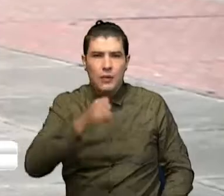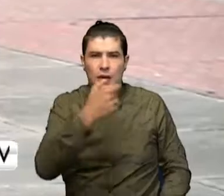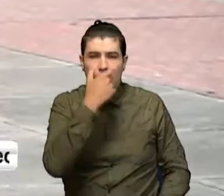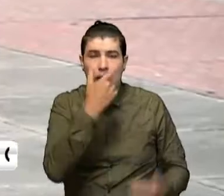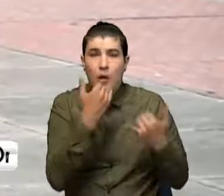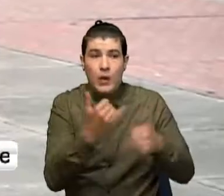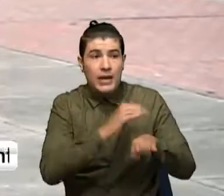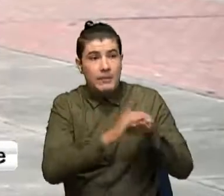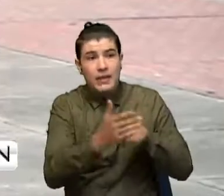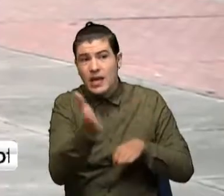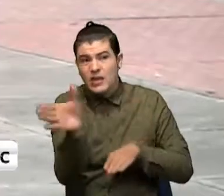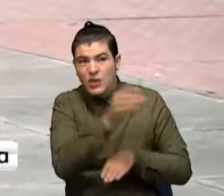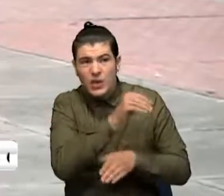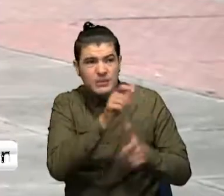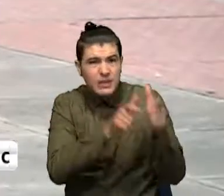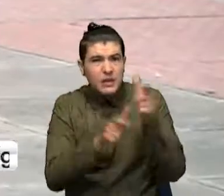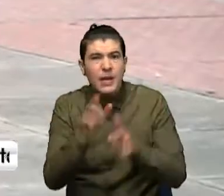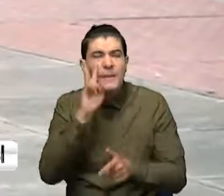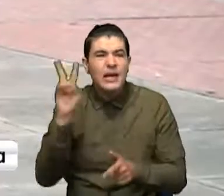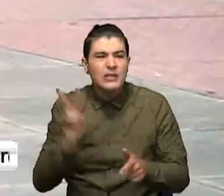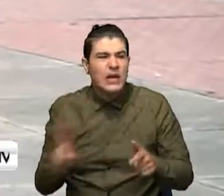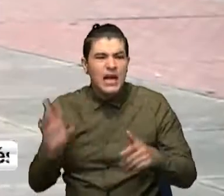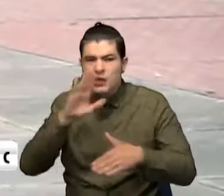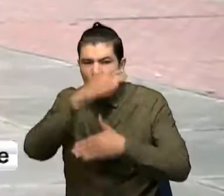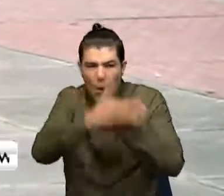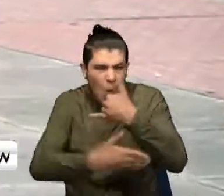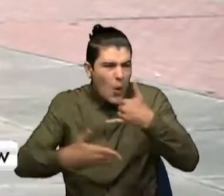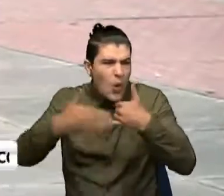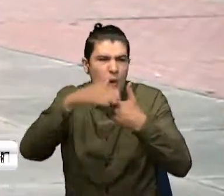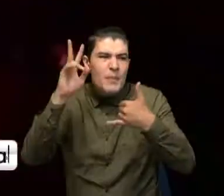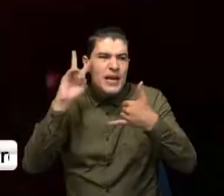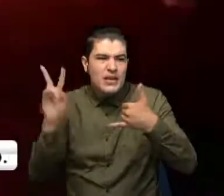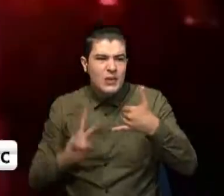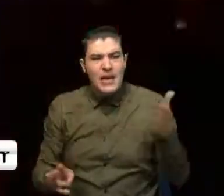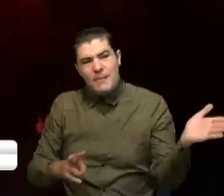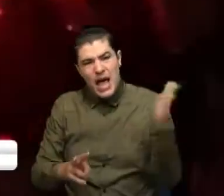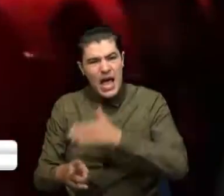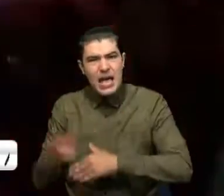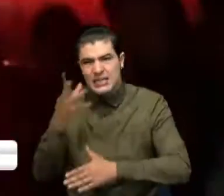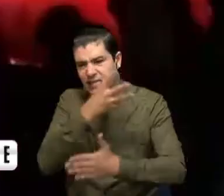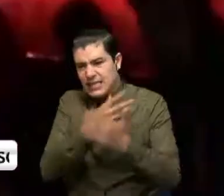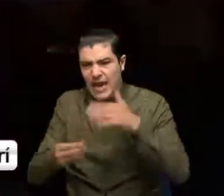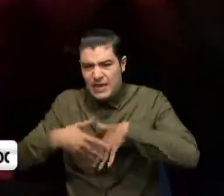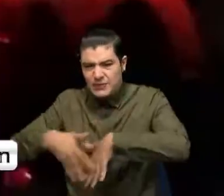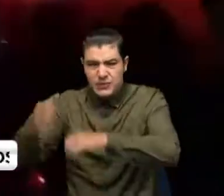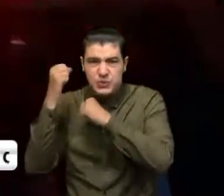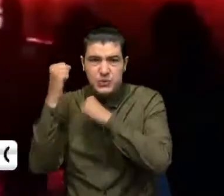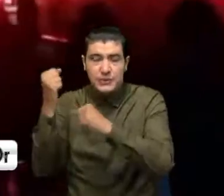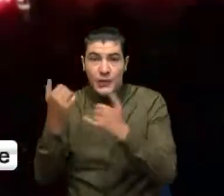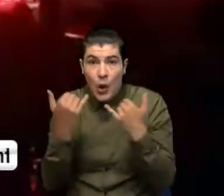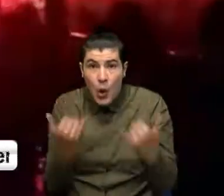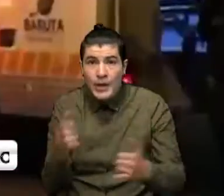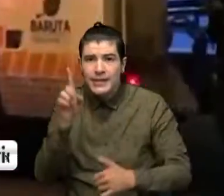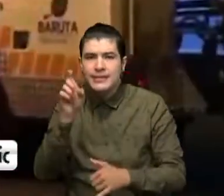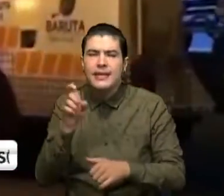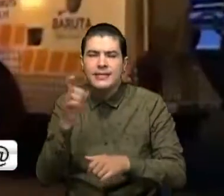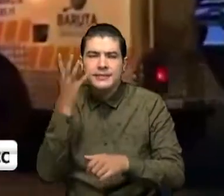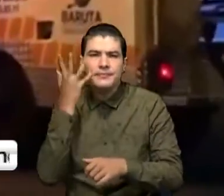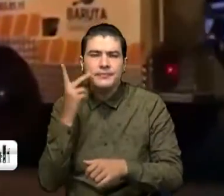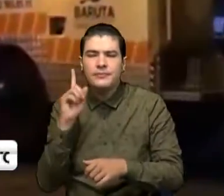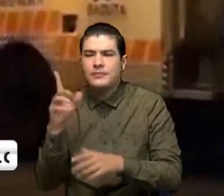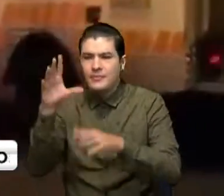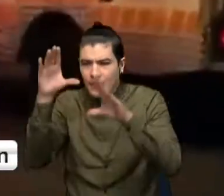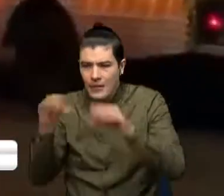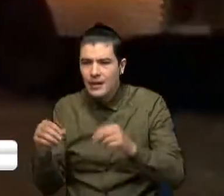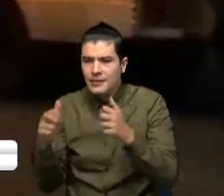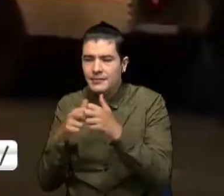tarde hora venezolana movilizaciones en todo el territorio bolivariano. Hoy se cumplen 6 días de apagones totales en algunos estados,